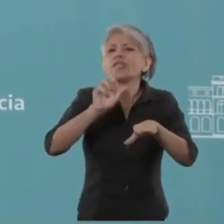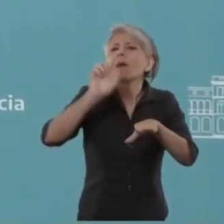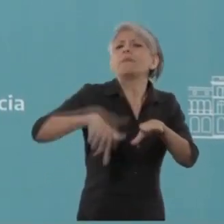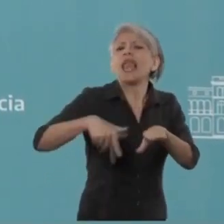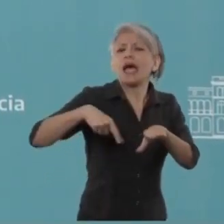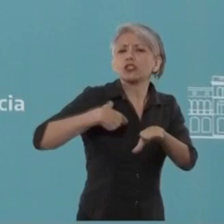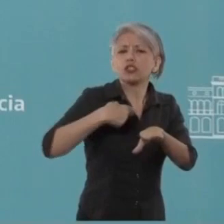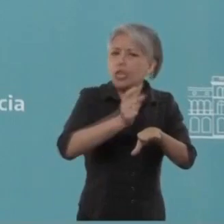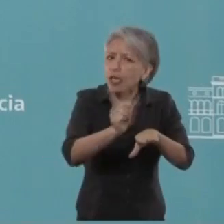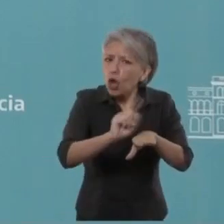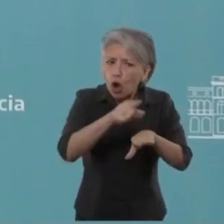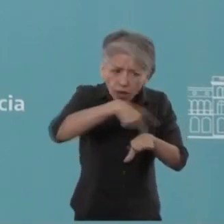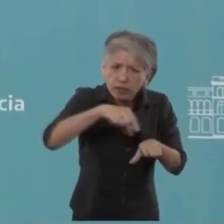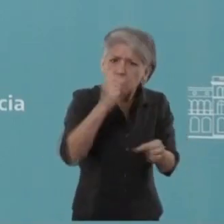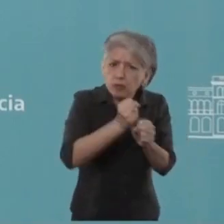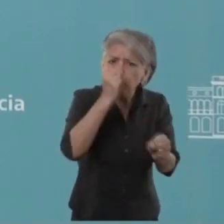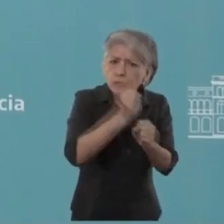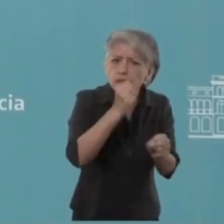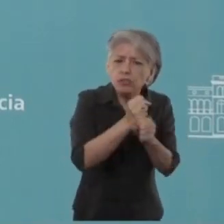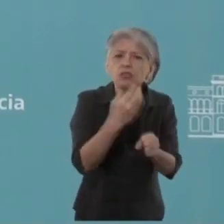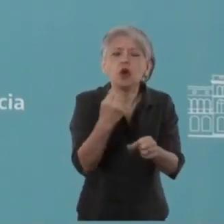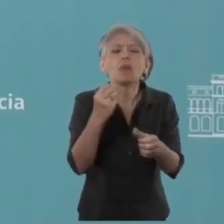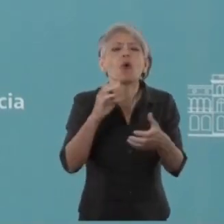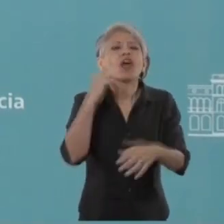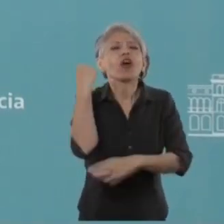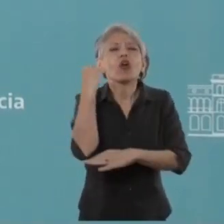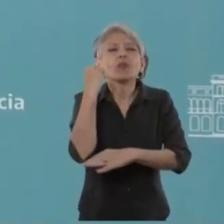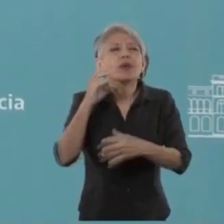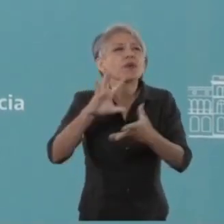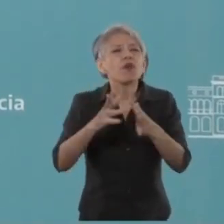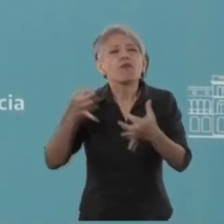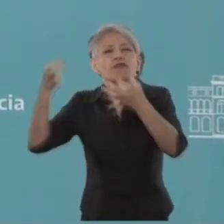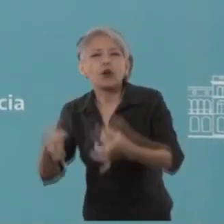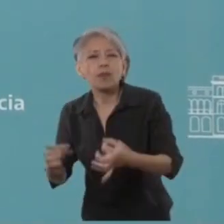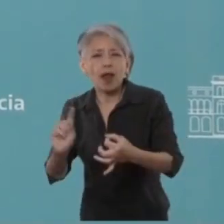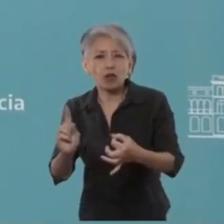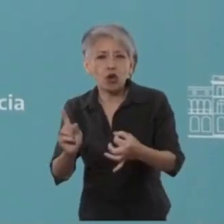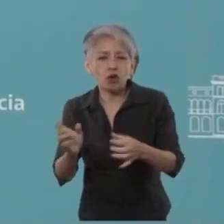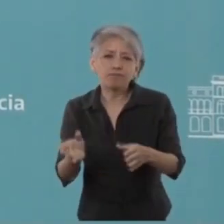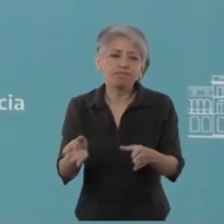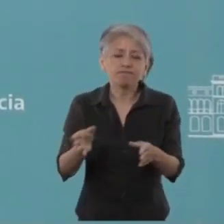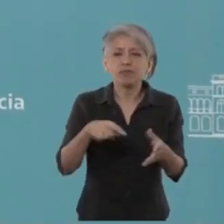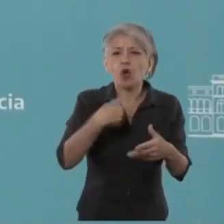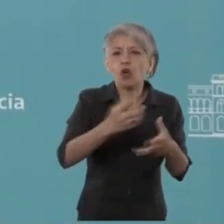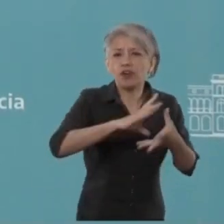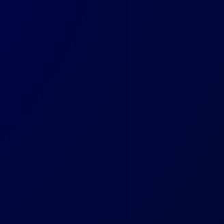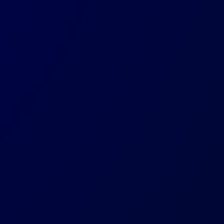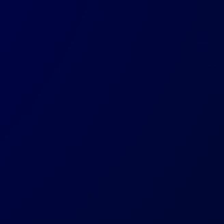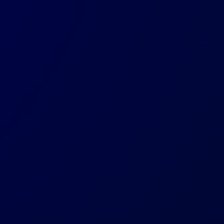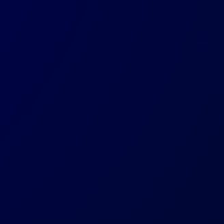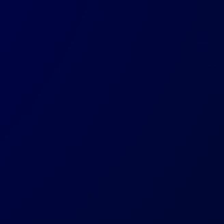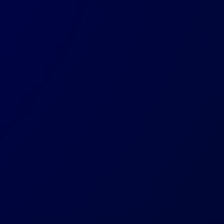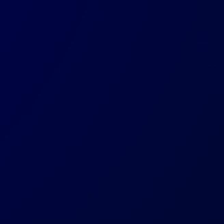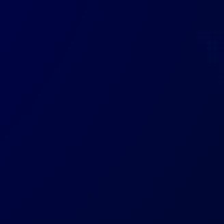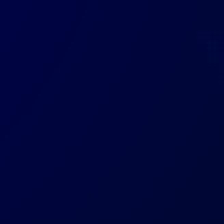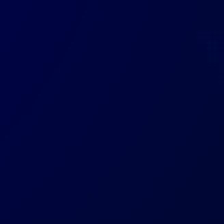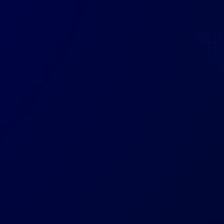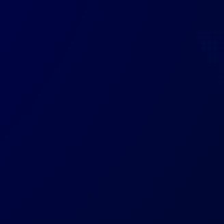que trabajan en la economía informal y que generan sus productos y los de alguna manera los distribuyen en la economía informal.